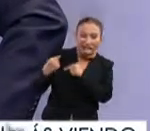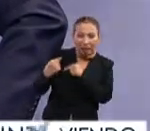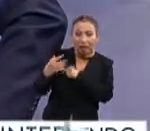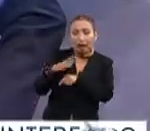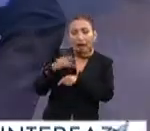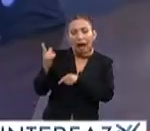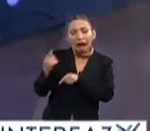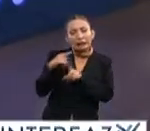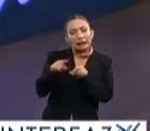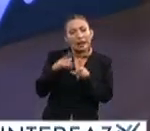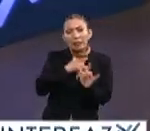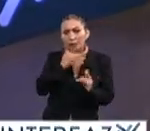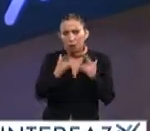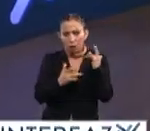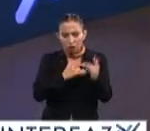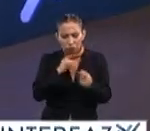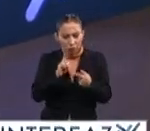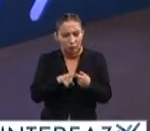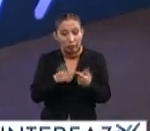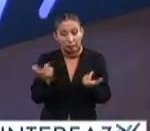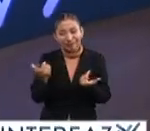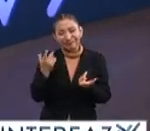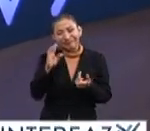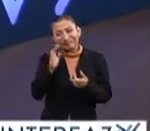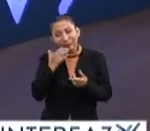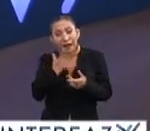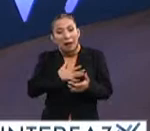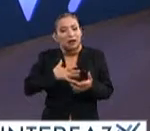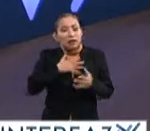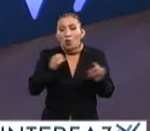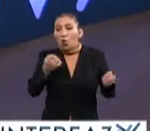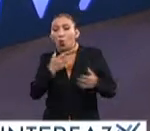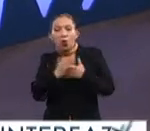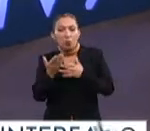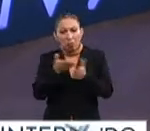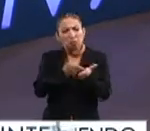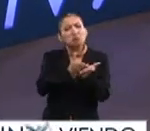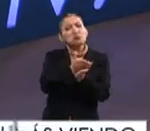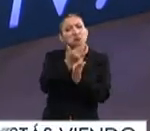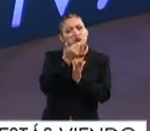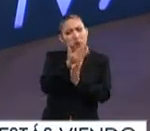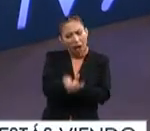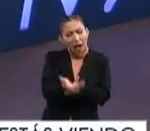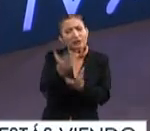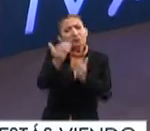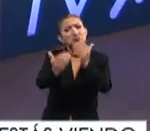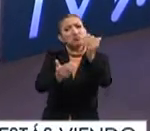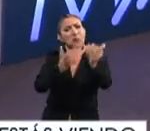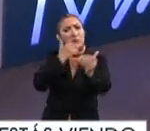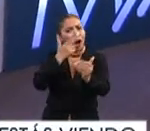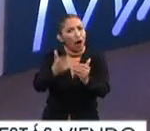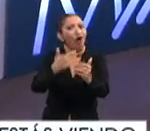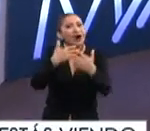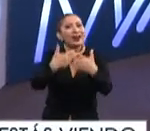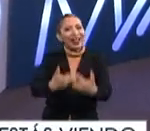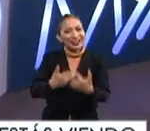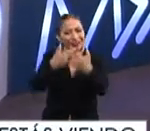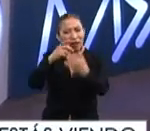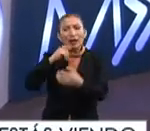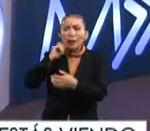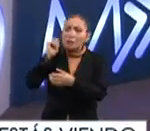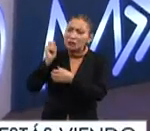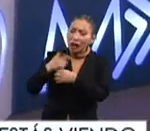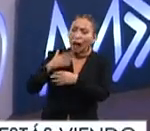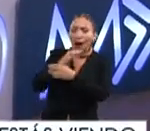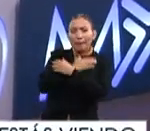hay un cóctel de emociones que si bien la pasión puede ser bien encaminada y rendir frutos, las relaciones afectuosas,